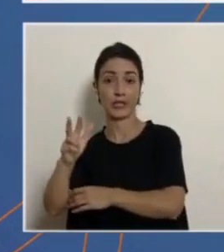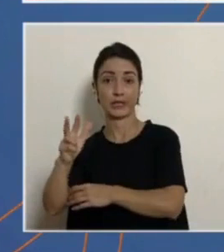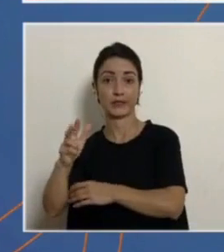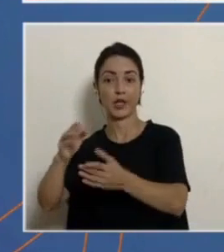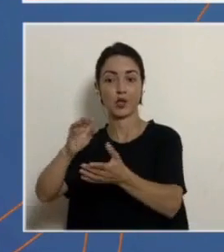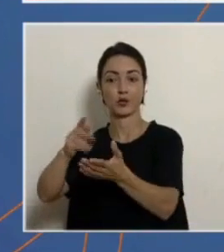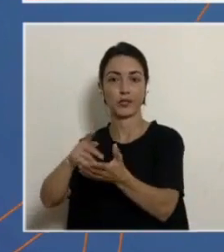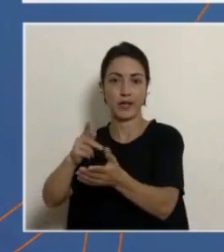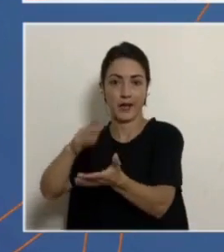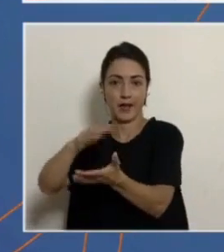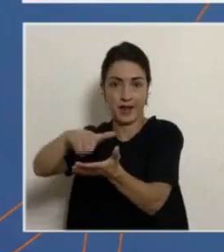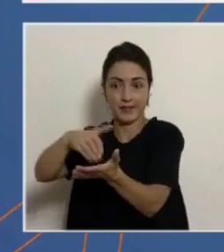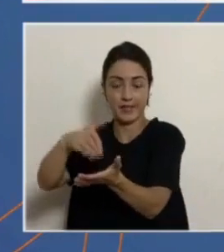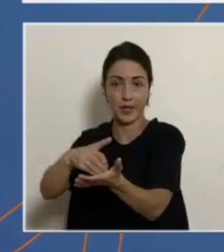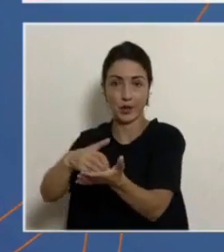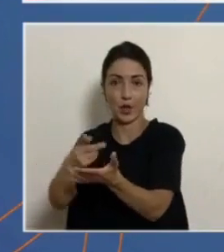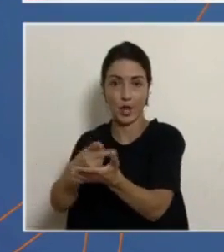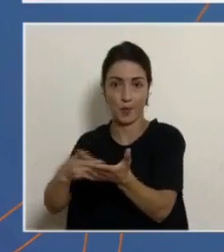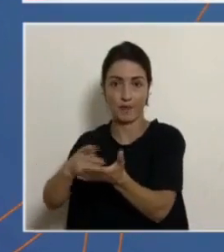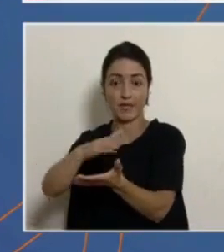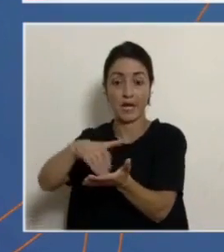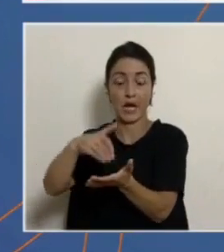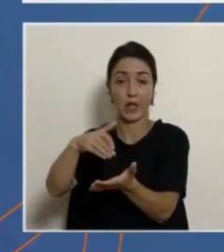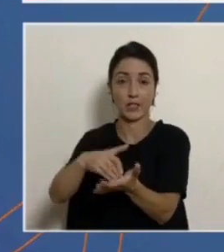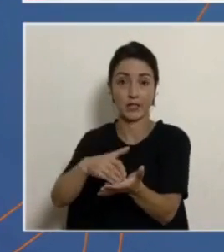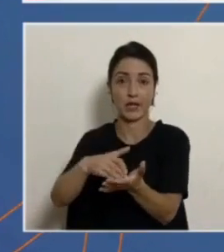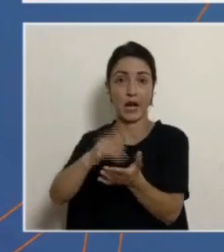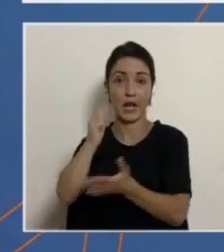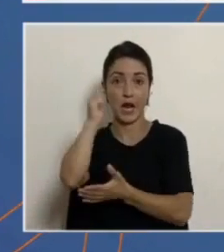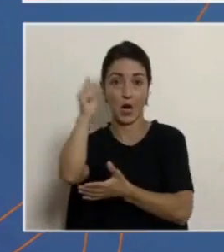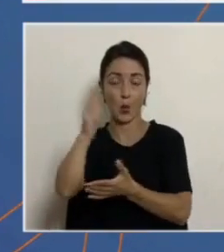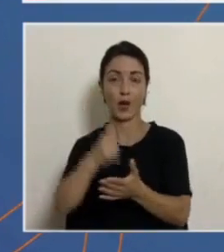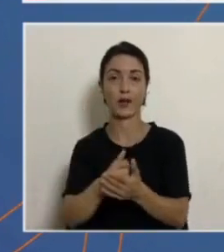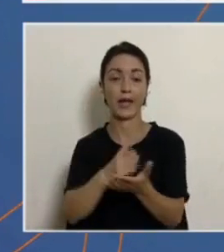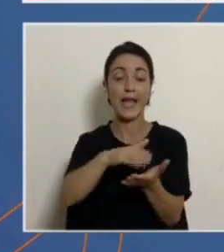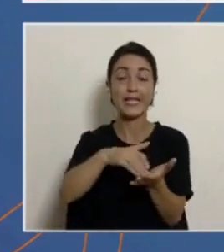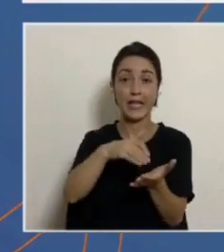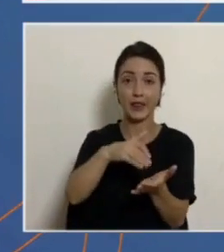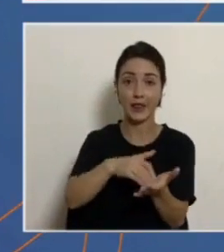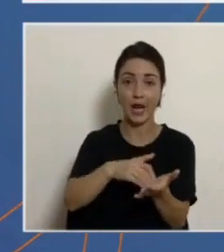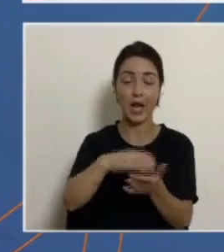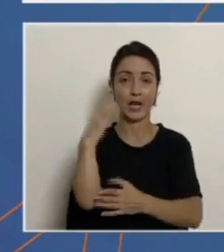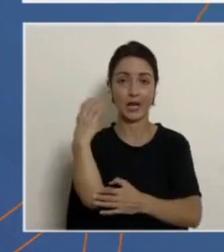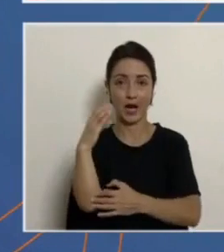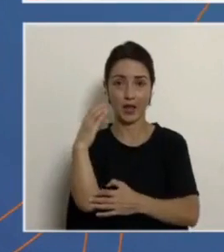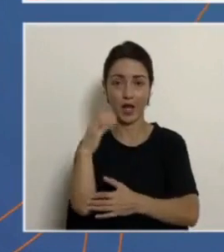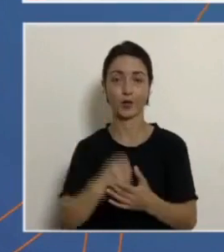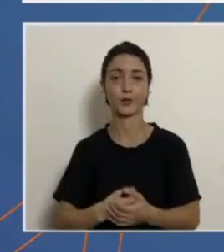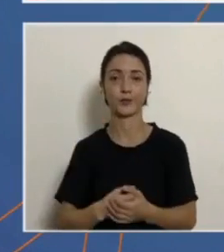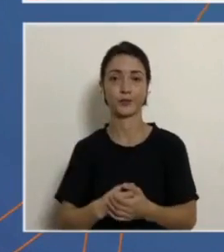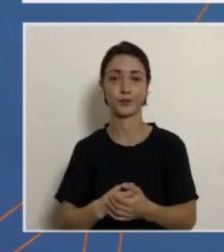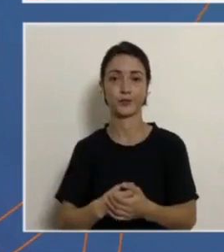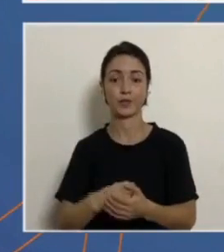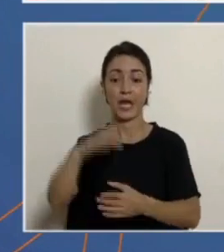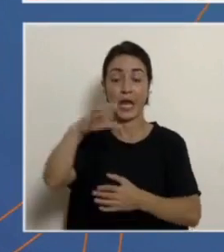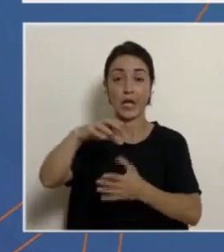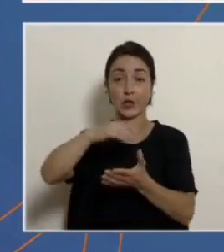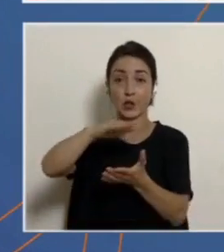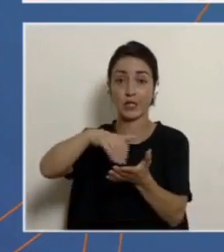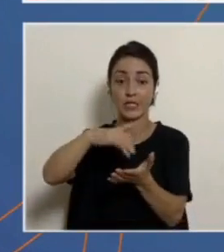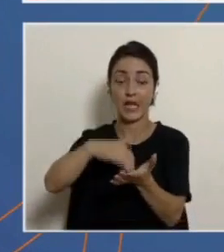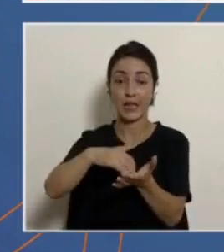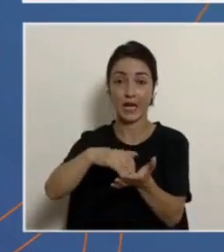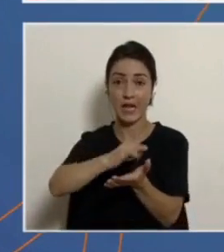de provincia, el cantón central de Alajuela, el cantón central de Cartago y el cantón central de San